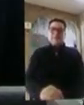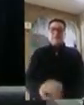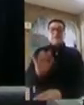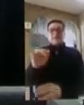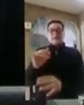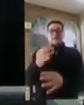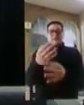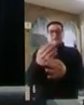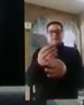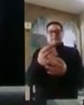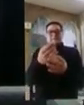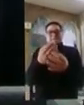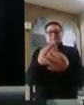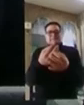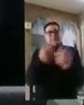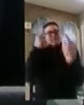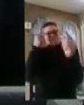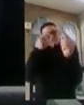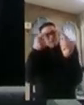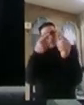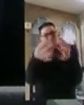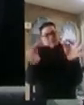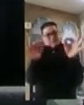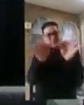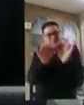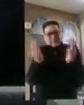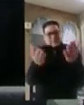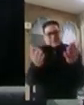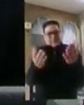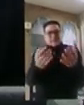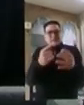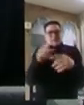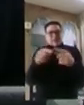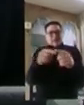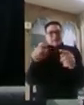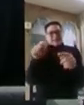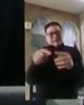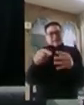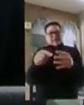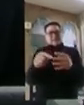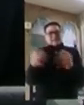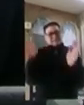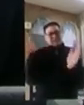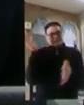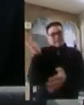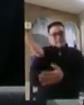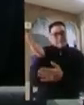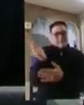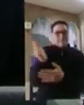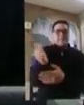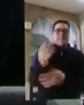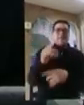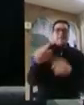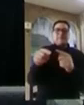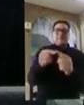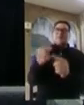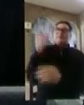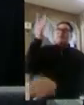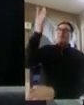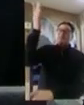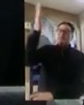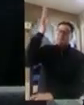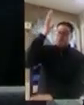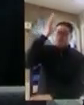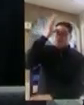este mensaje, la parte central de este mensaje es que el Padre nos muestra su